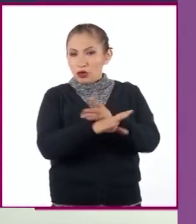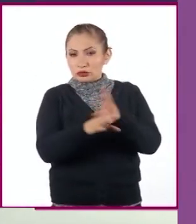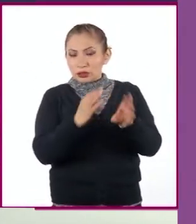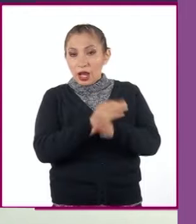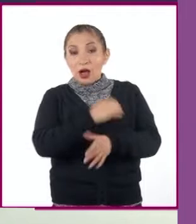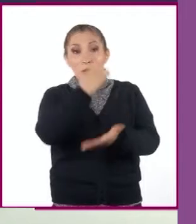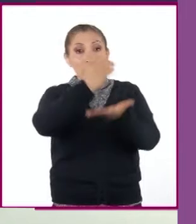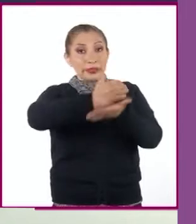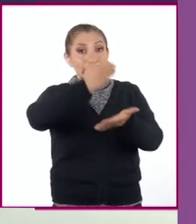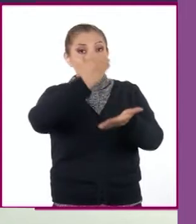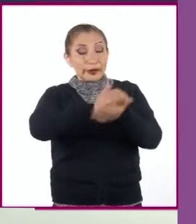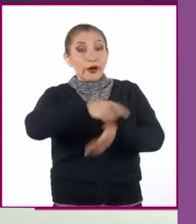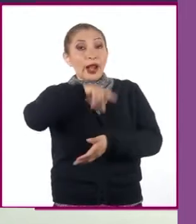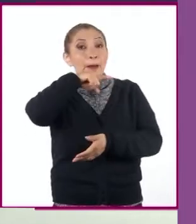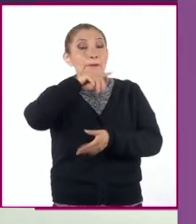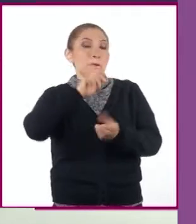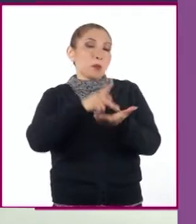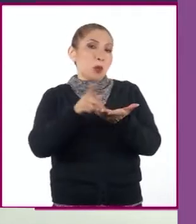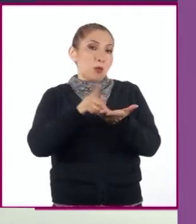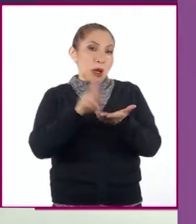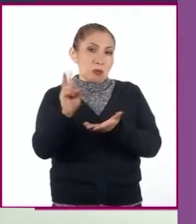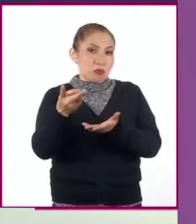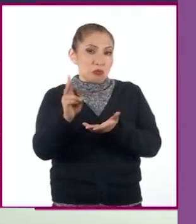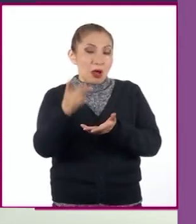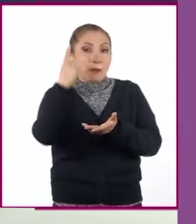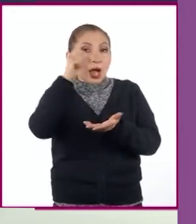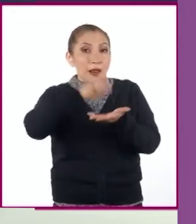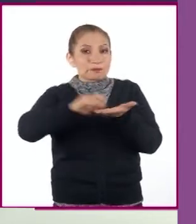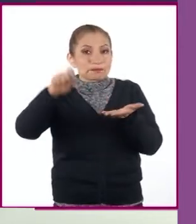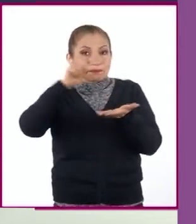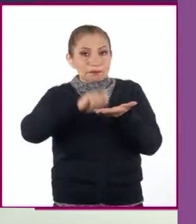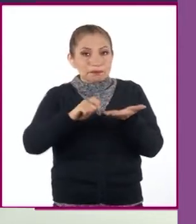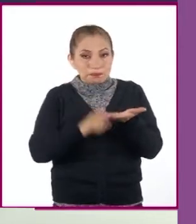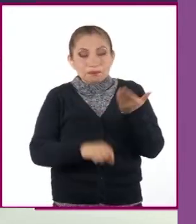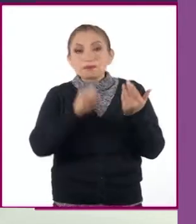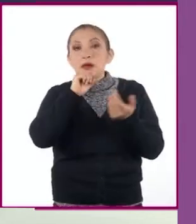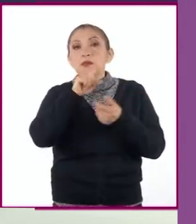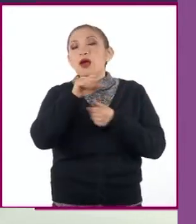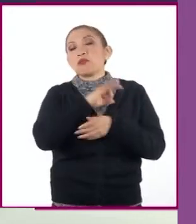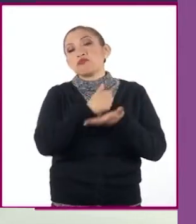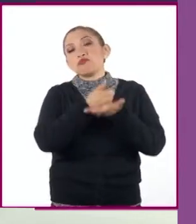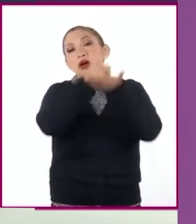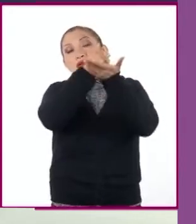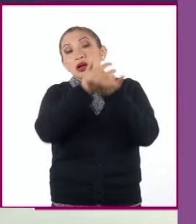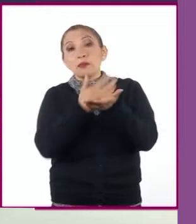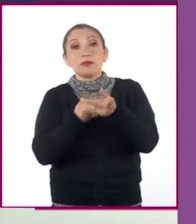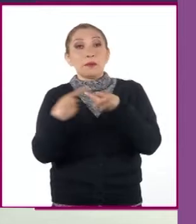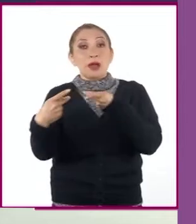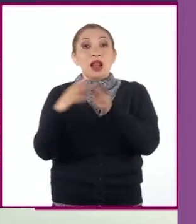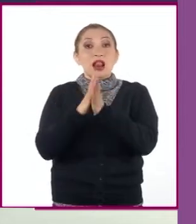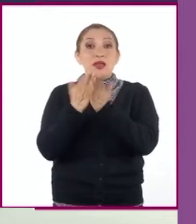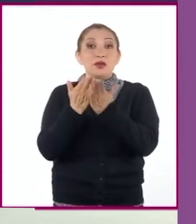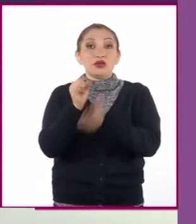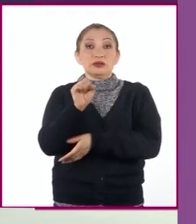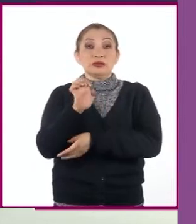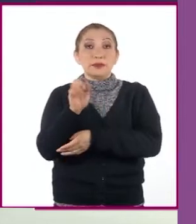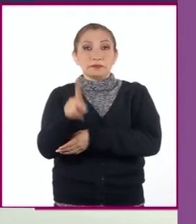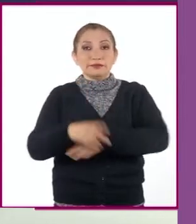su cuaderno y lápiz o pluma para que puedan tomar notas. También podría ayudarles tener a la mano su libro de